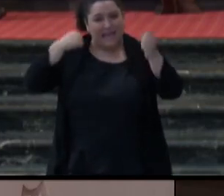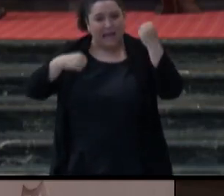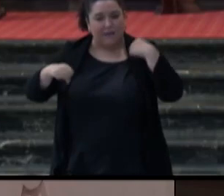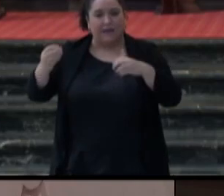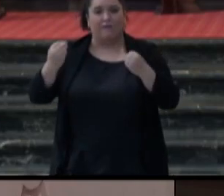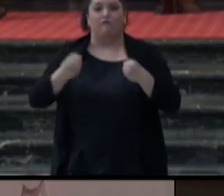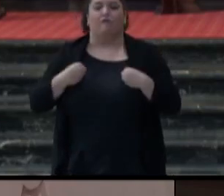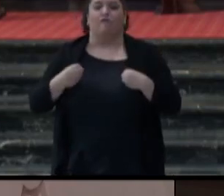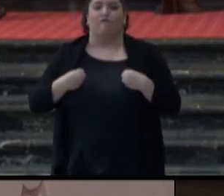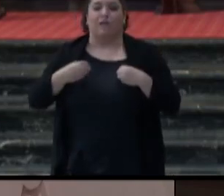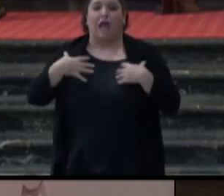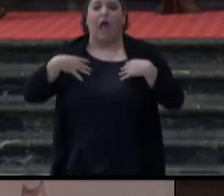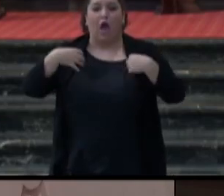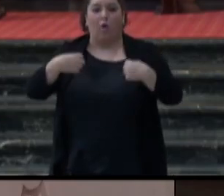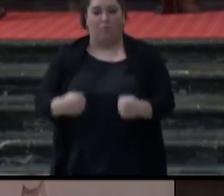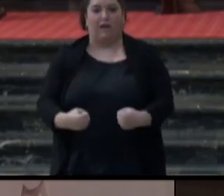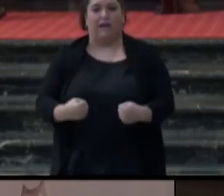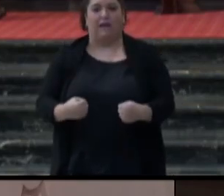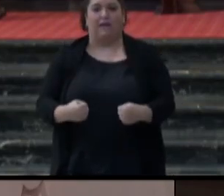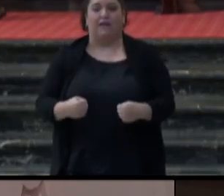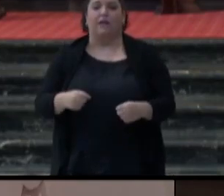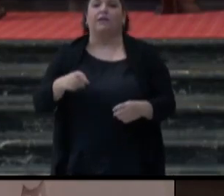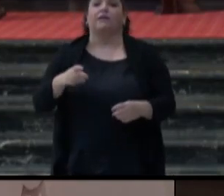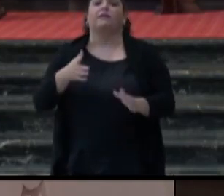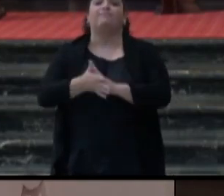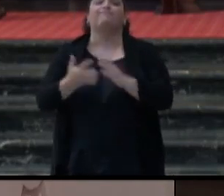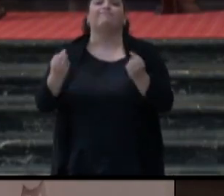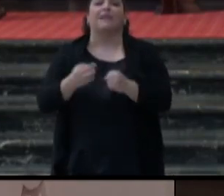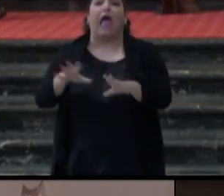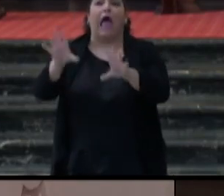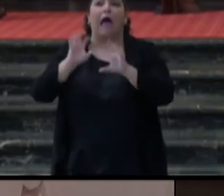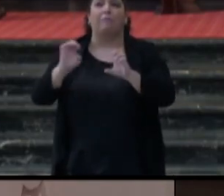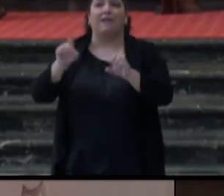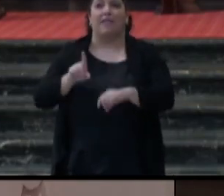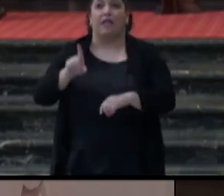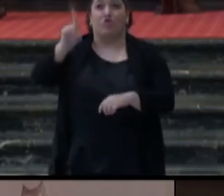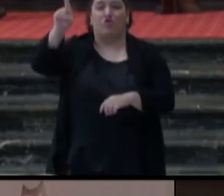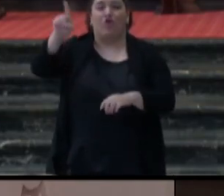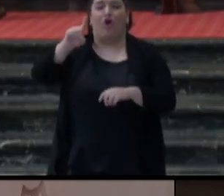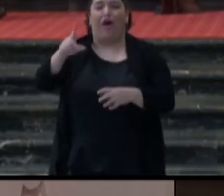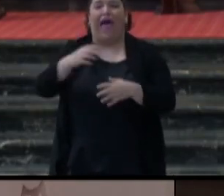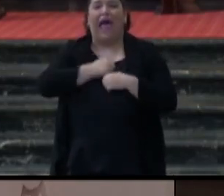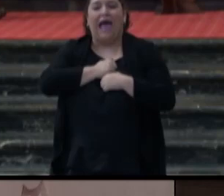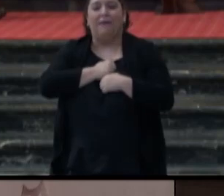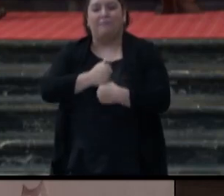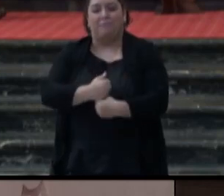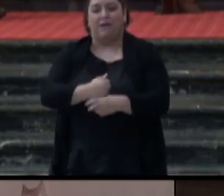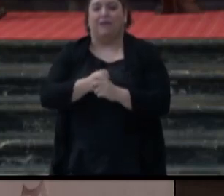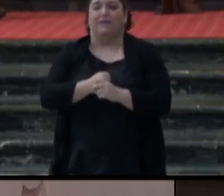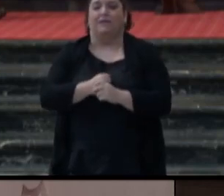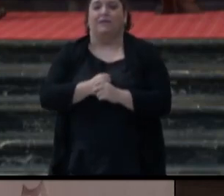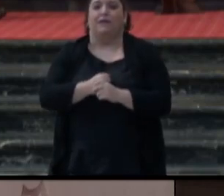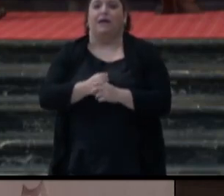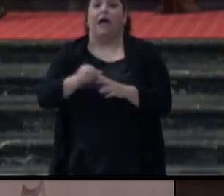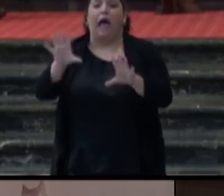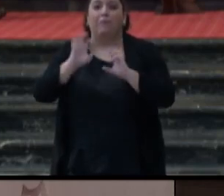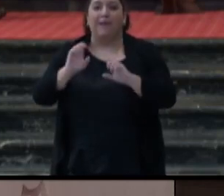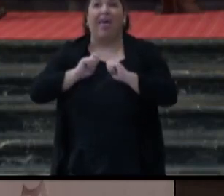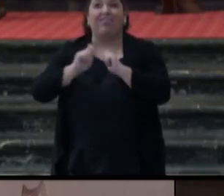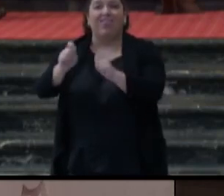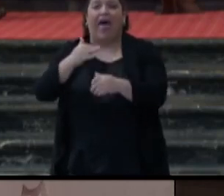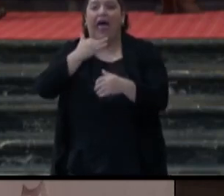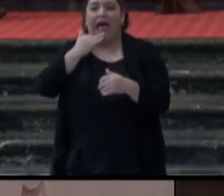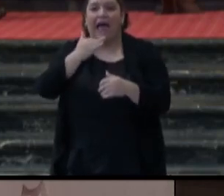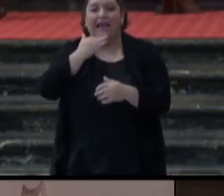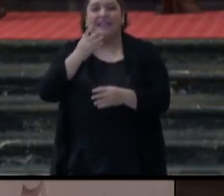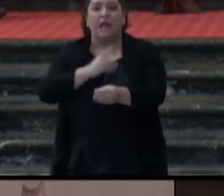humana aprender a amar a Dios aprender a darle algo digamos